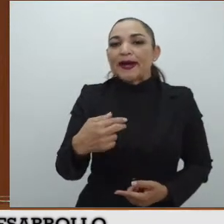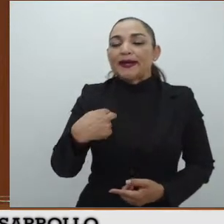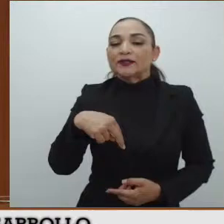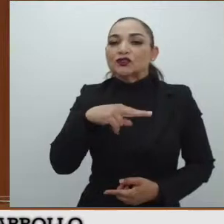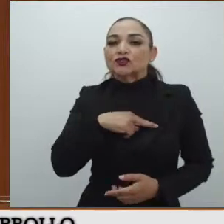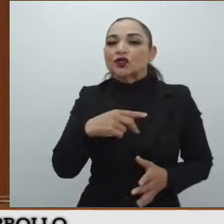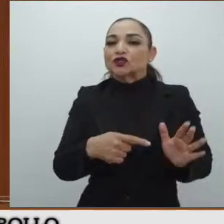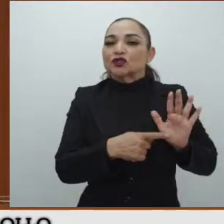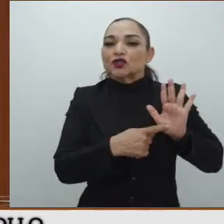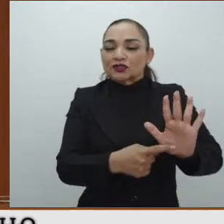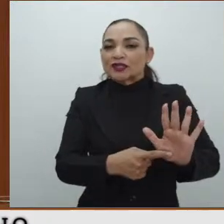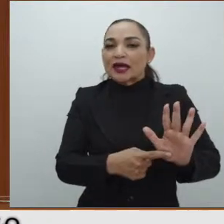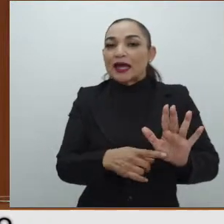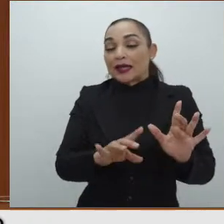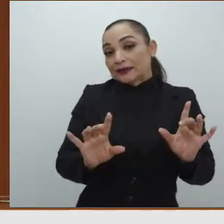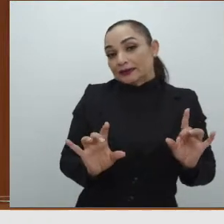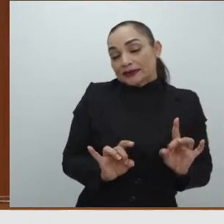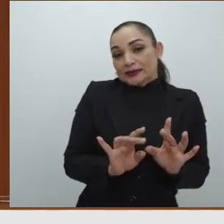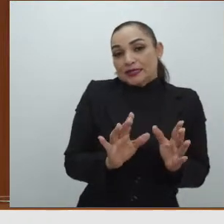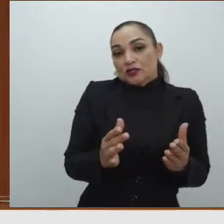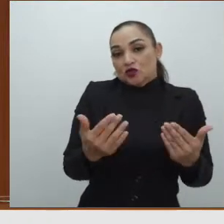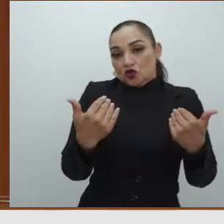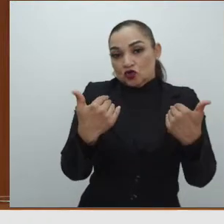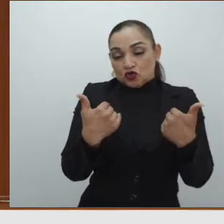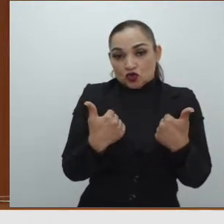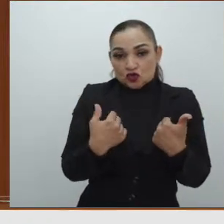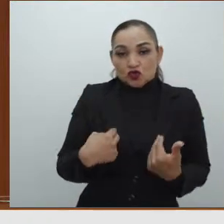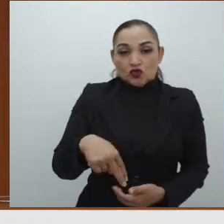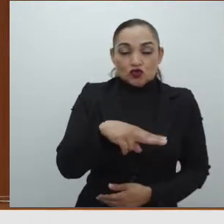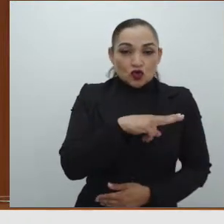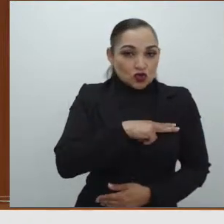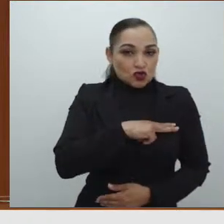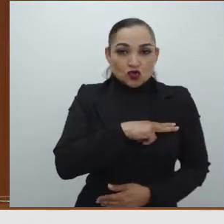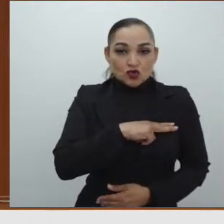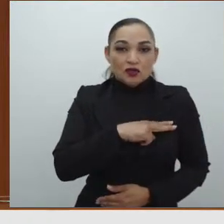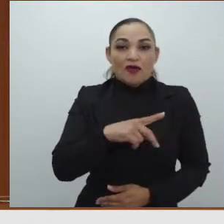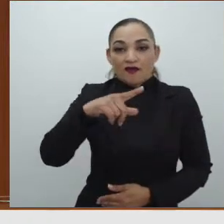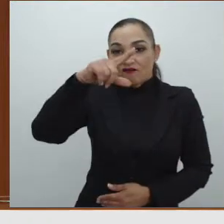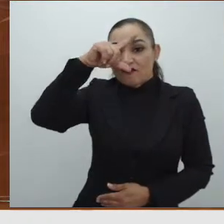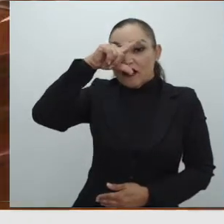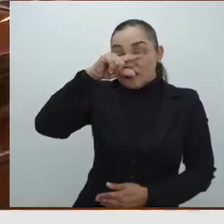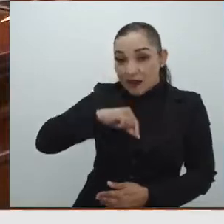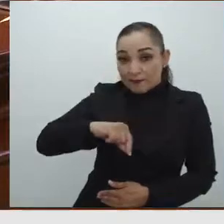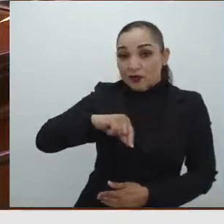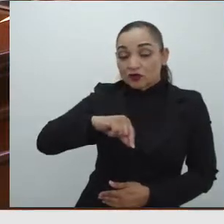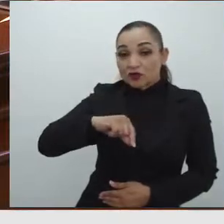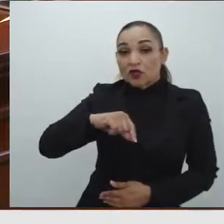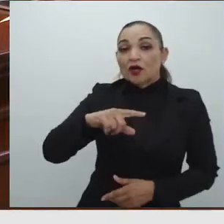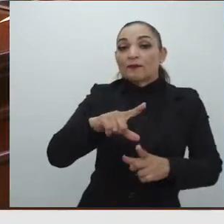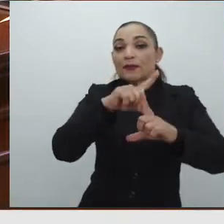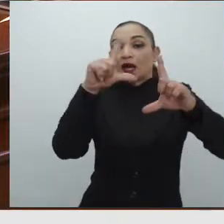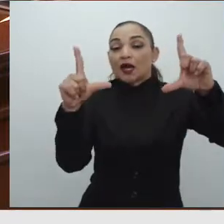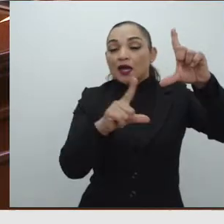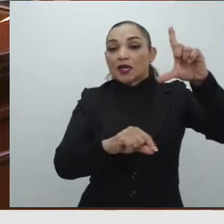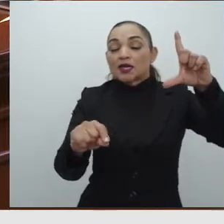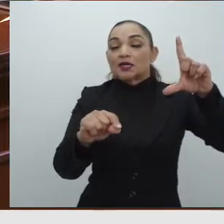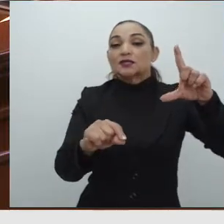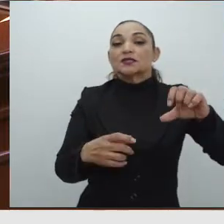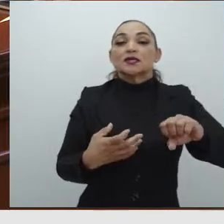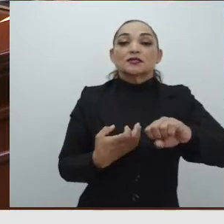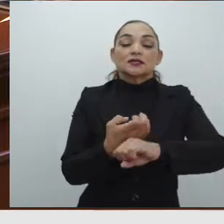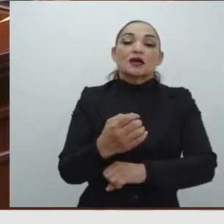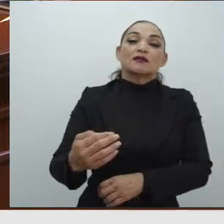Y si así no lo hiciéremos, que nuestra nación y nuestro Estado nos juzguen y